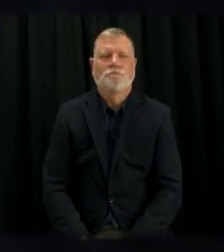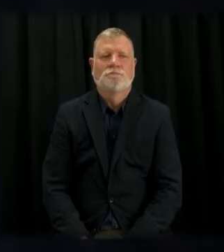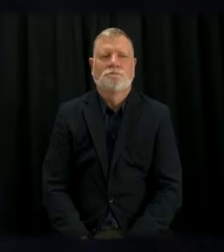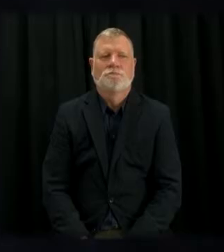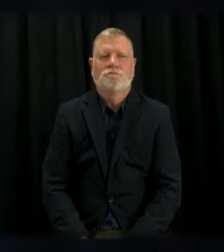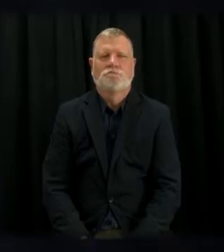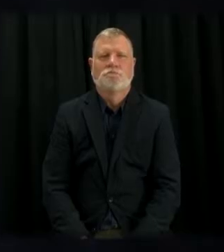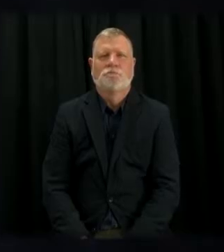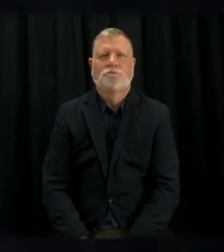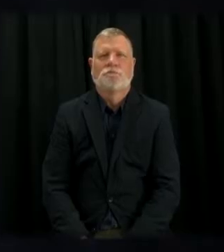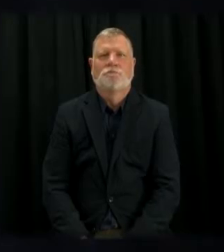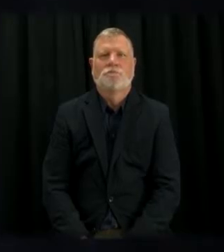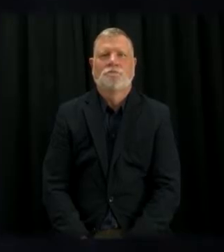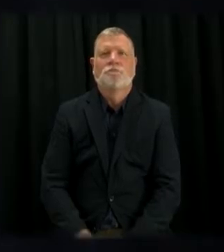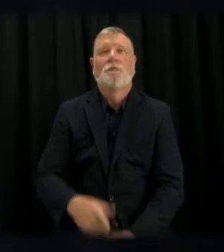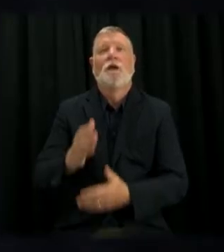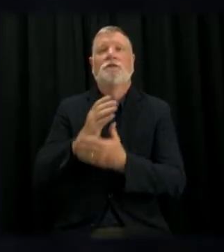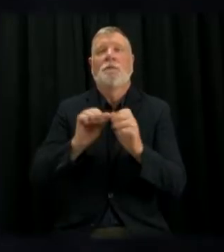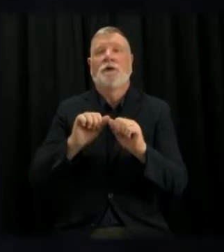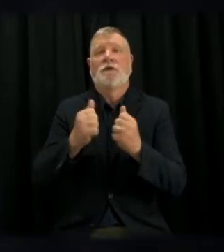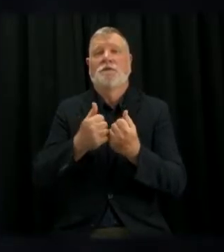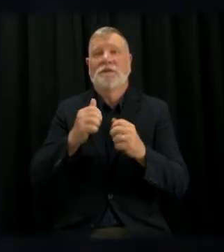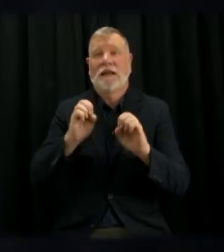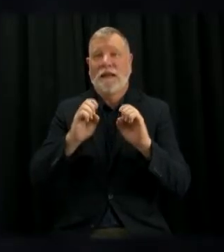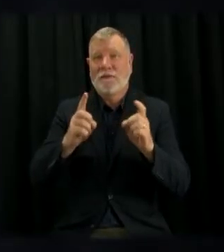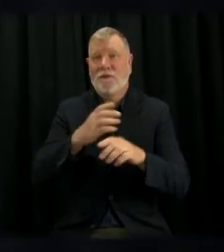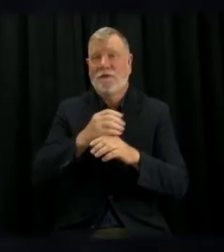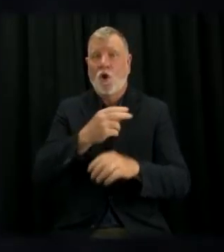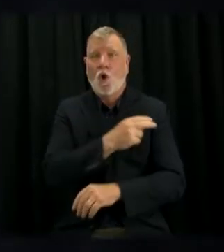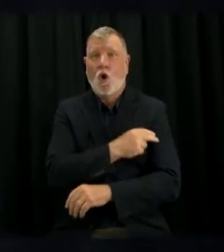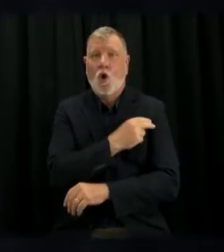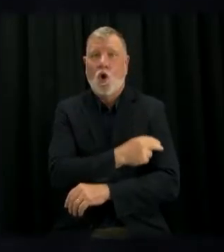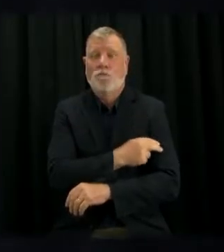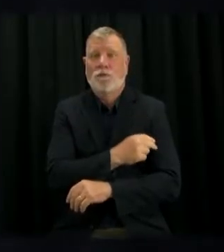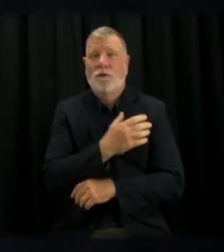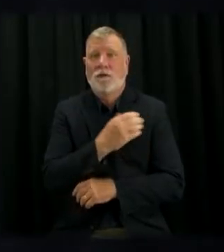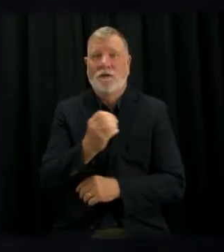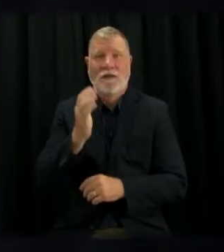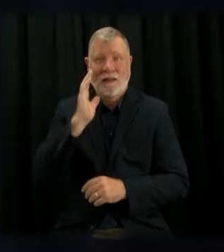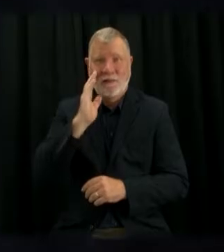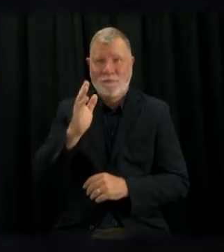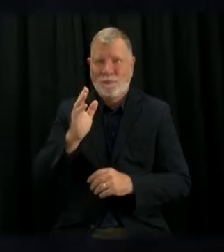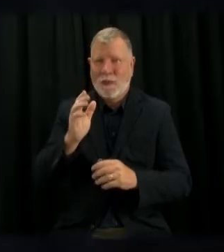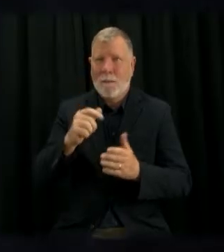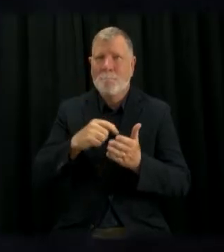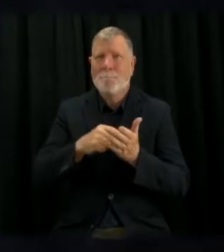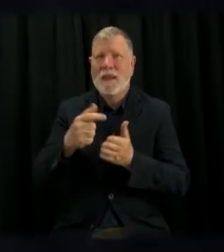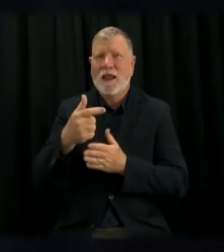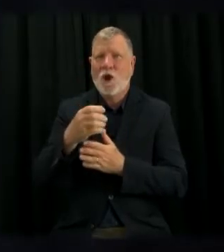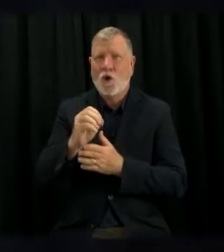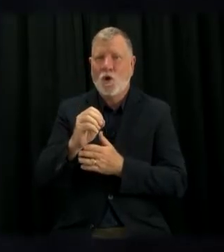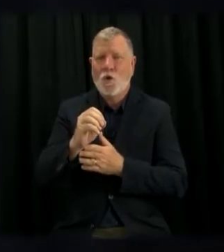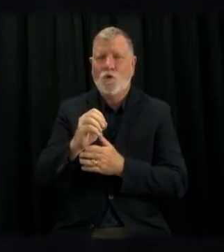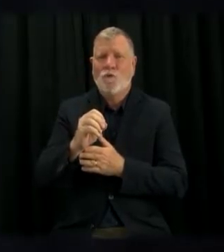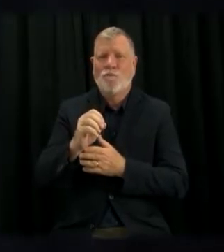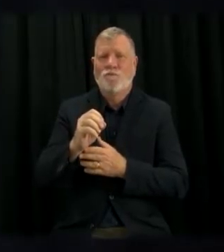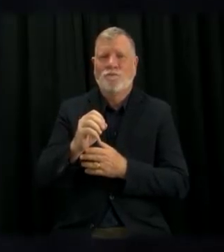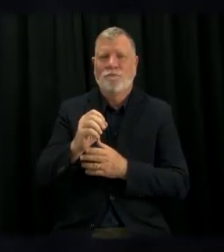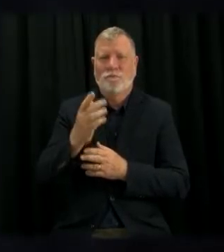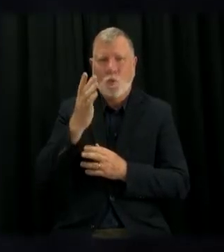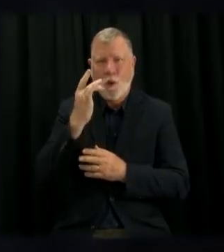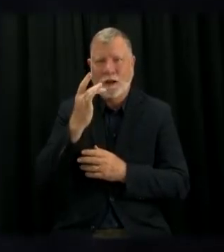La próxima pregunta. Distintas agencias, sobre todo educación y hospitales, son unas pagas de